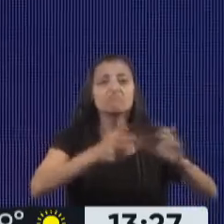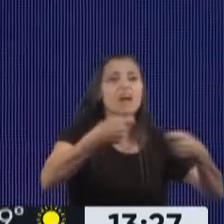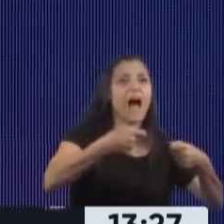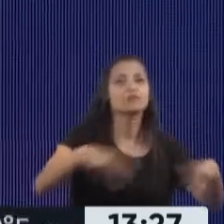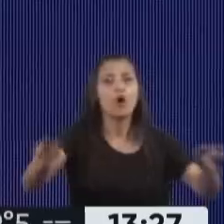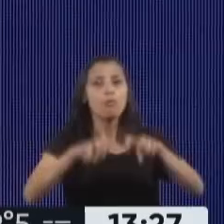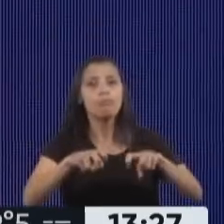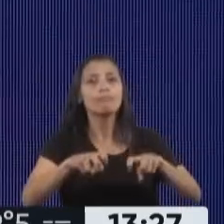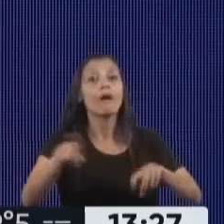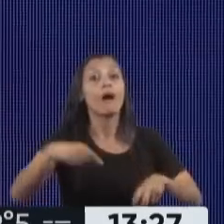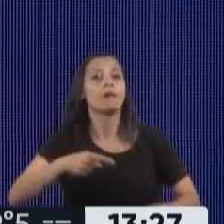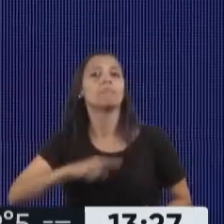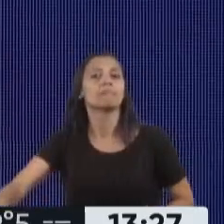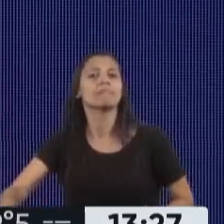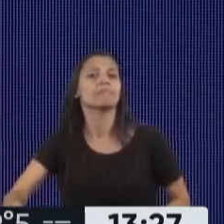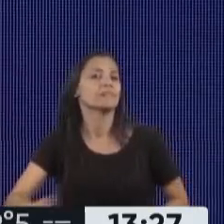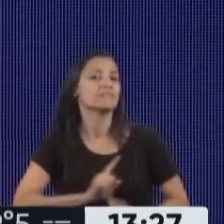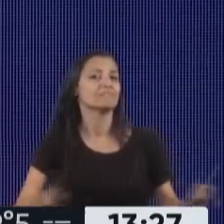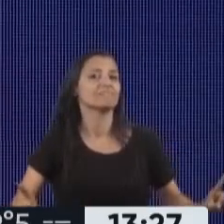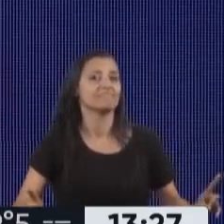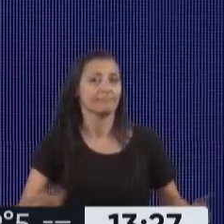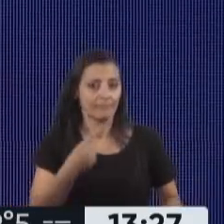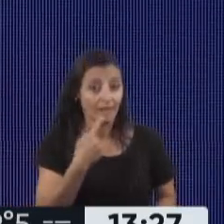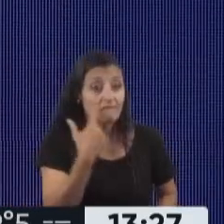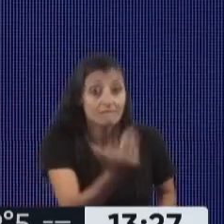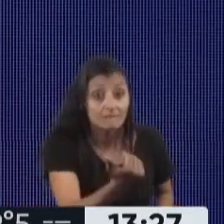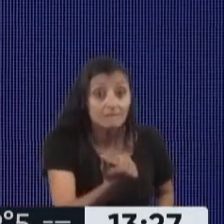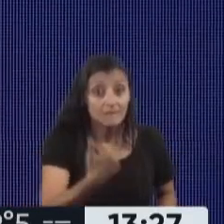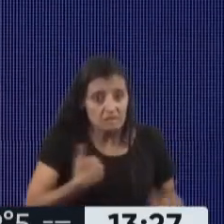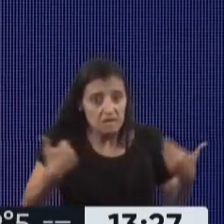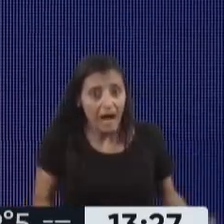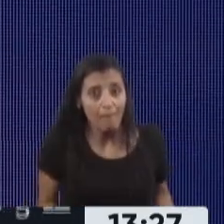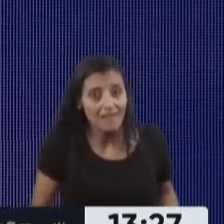va a animar. Vamos, díganme si no me animé.